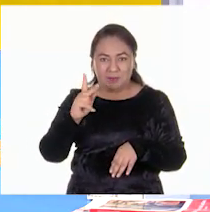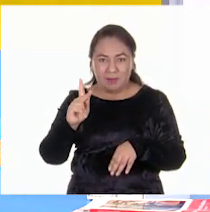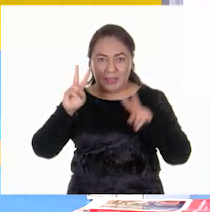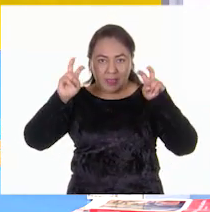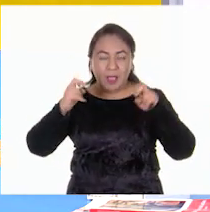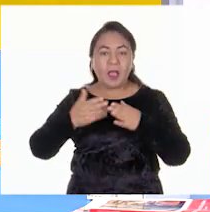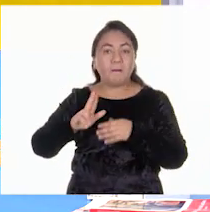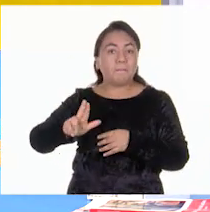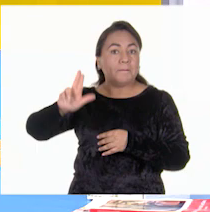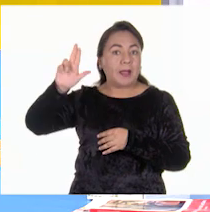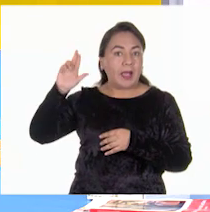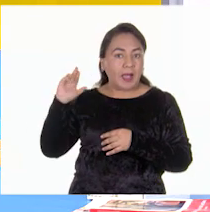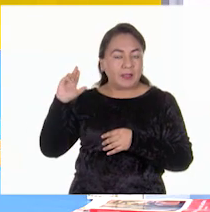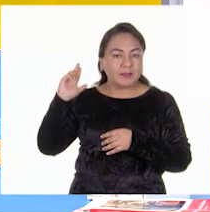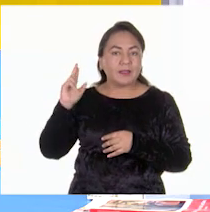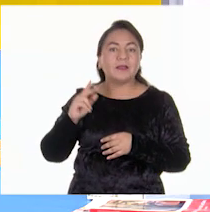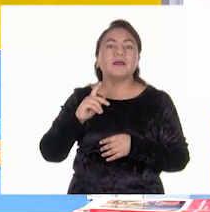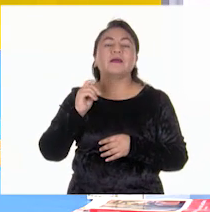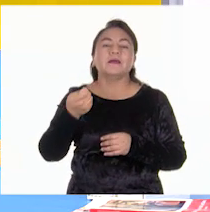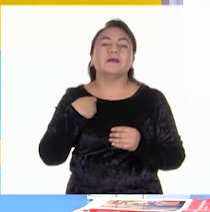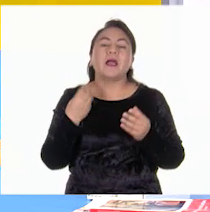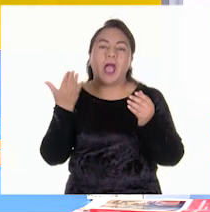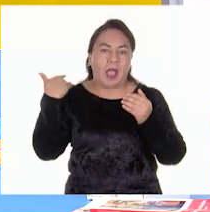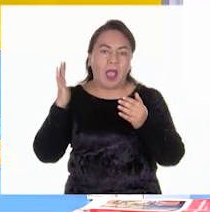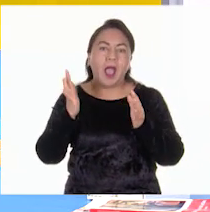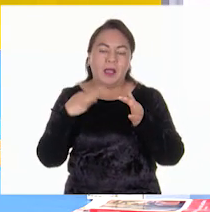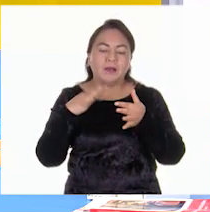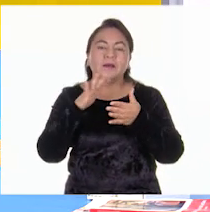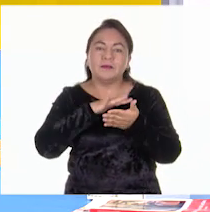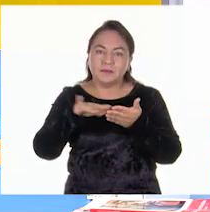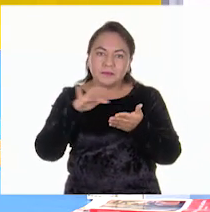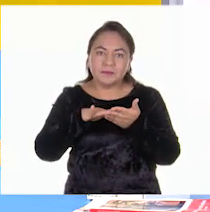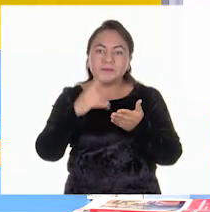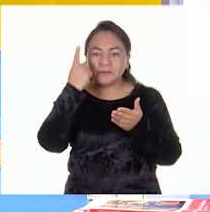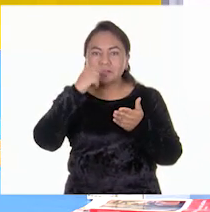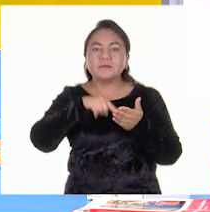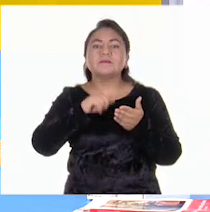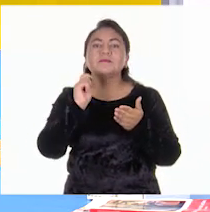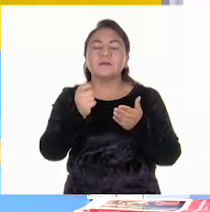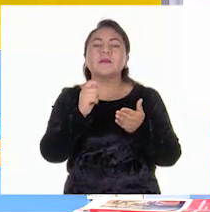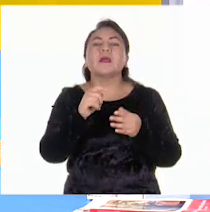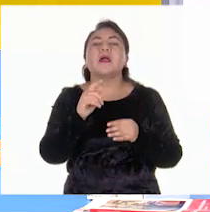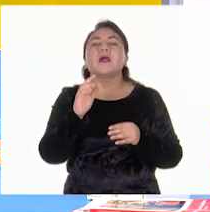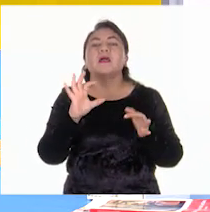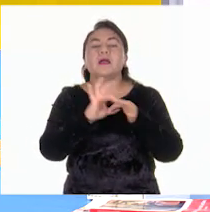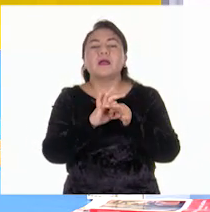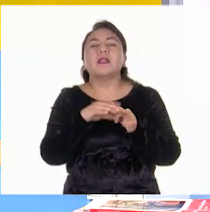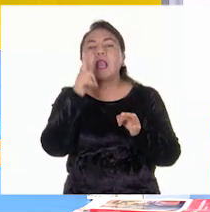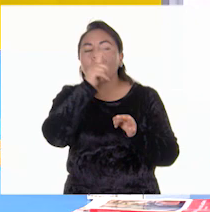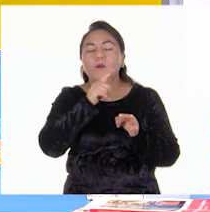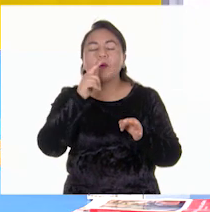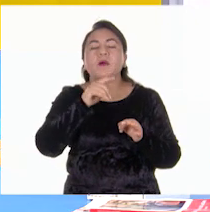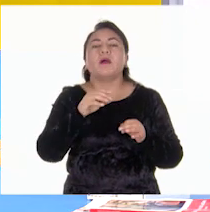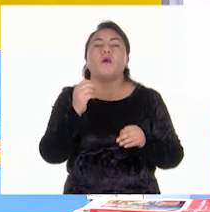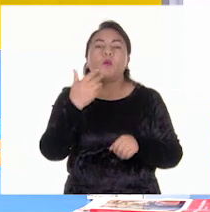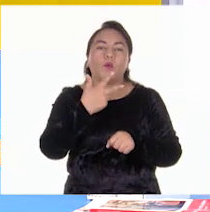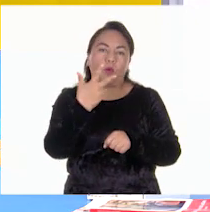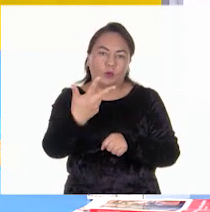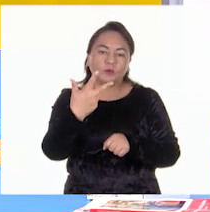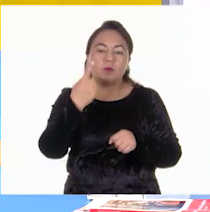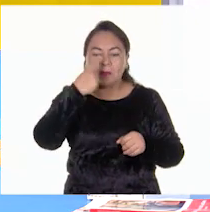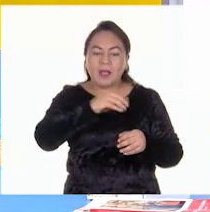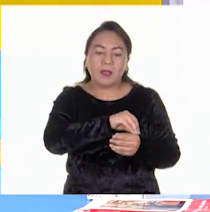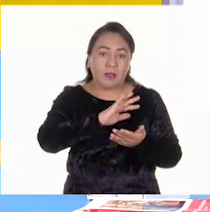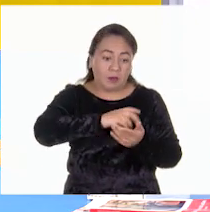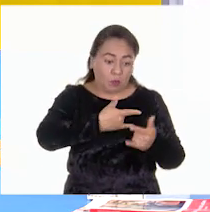pasada, en la segunda sesión dedicada al trabajo con la práctica social del lenguaje 8, adaptar un cuento como obra de